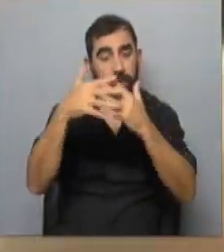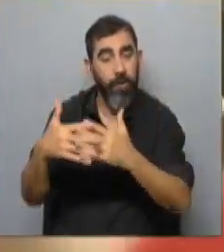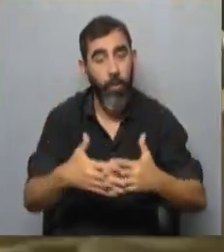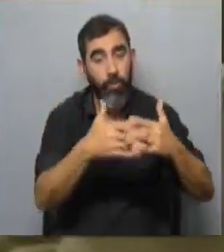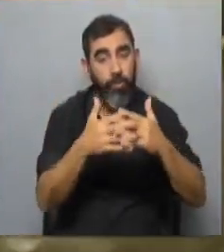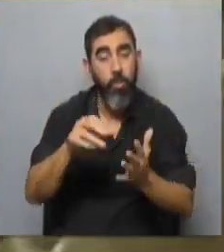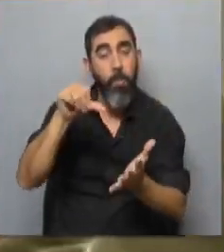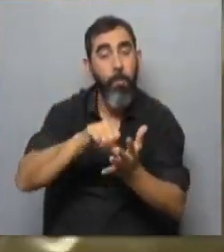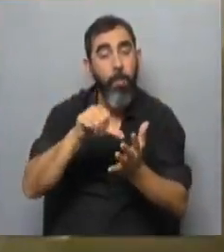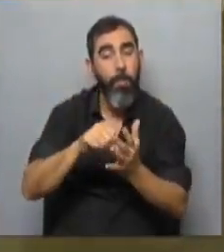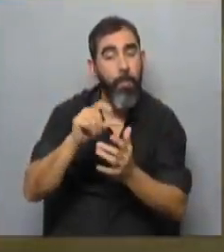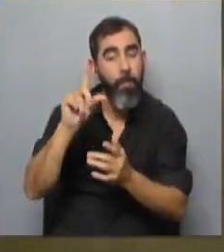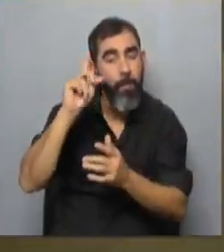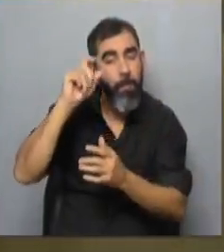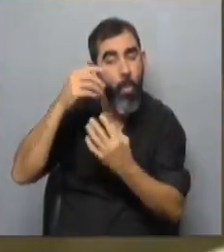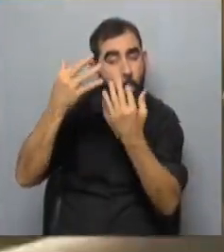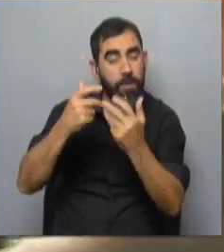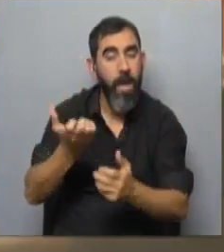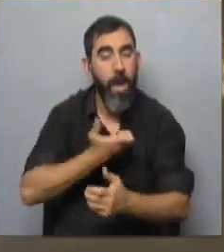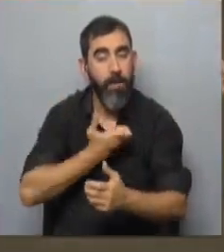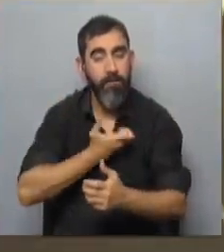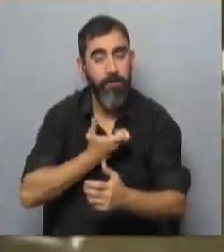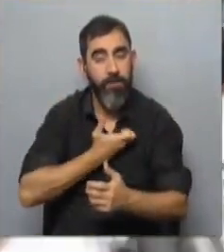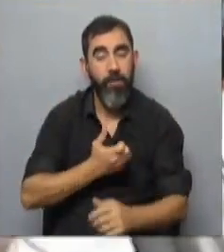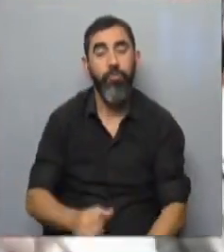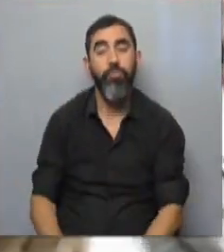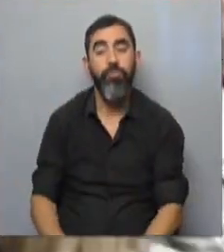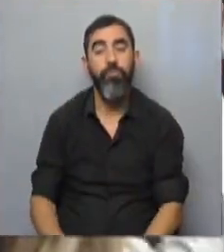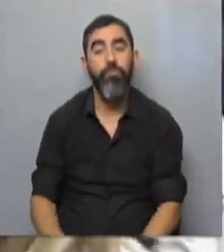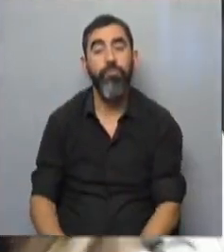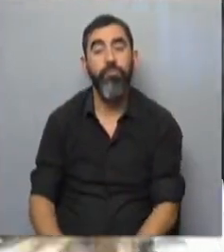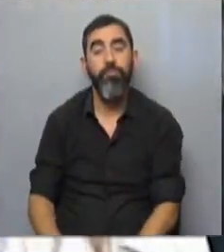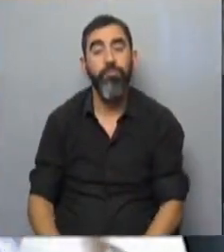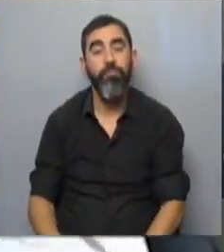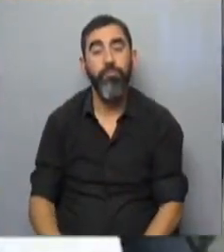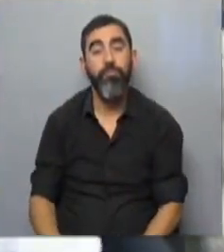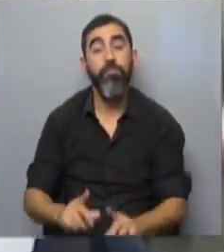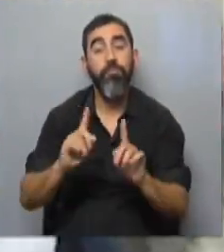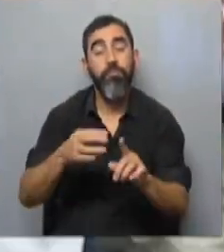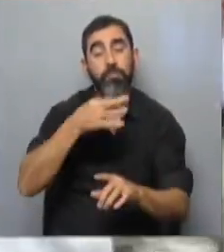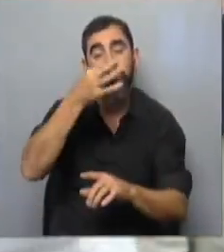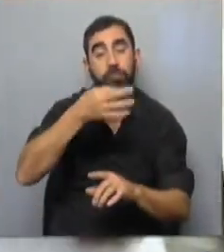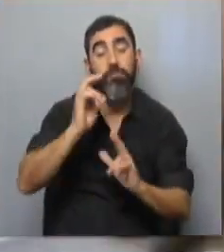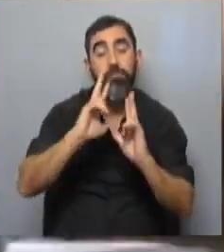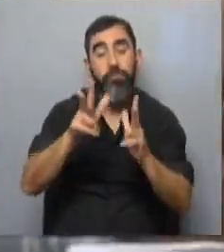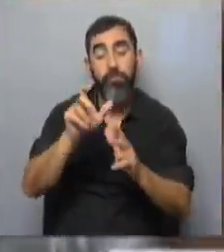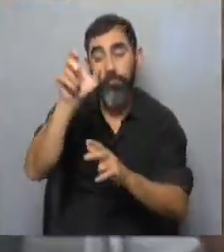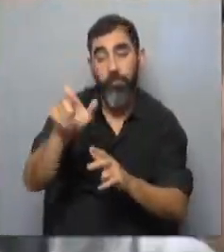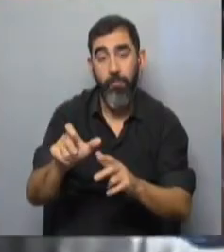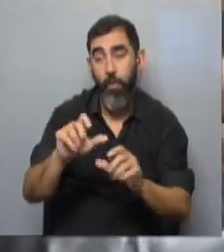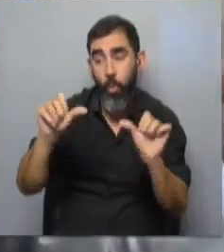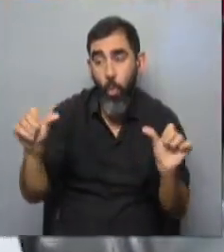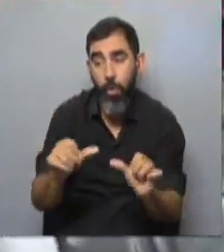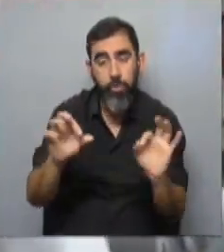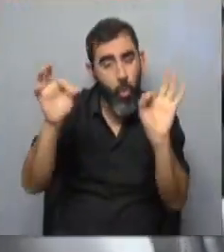el país que planeó su asesinato, señala el portal en un comunicado. En otro tramo de la declaración sostiene que Julian no hizo nada